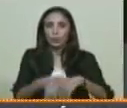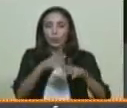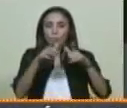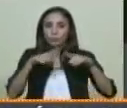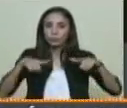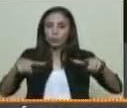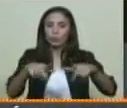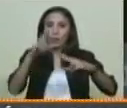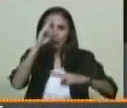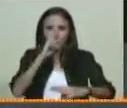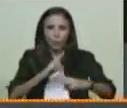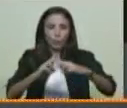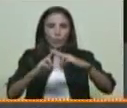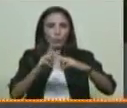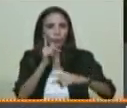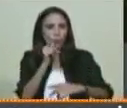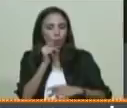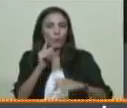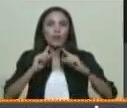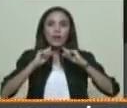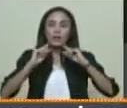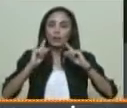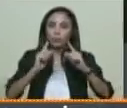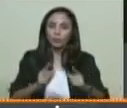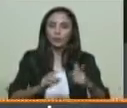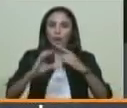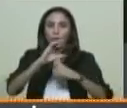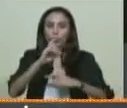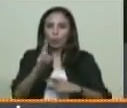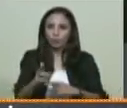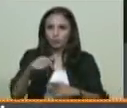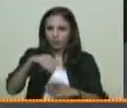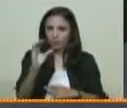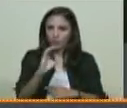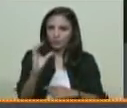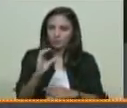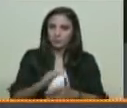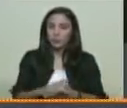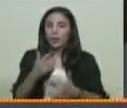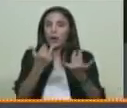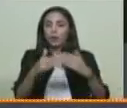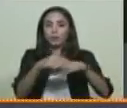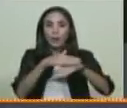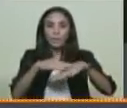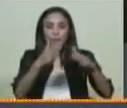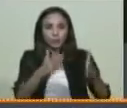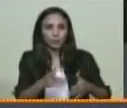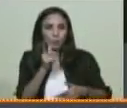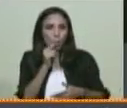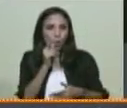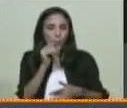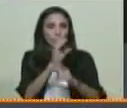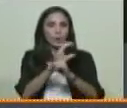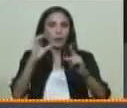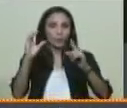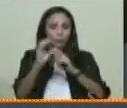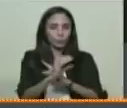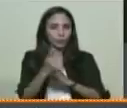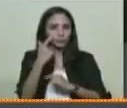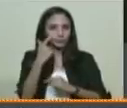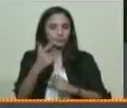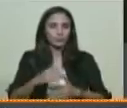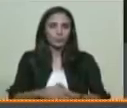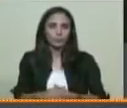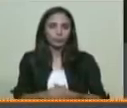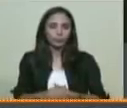honor, específicamente en la autopista Valle Coche de Caracas. En este momento, el ministro del Poder Popular para la Cultura, Ernesto Villegas,